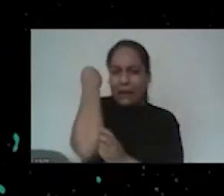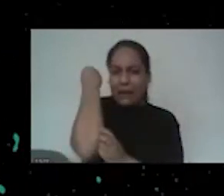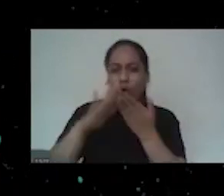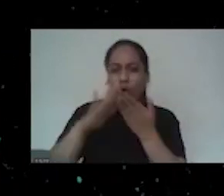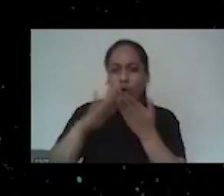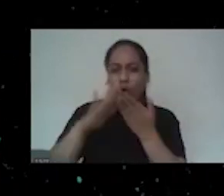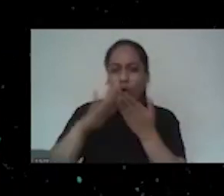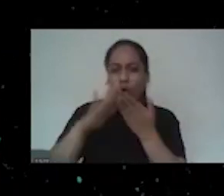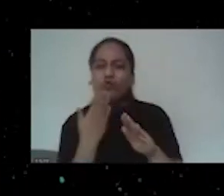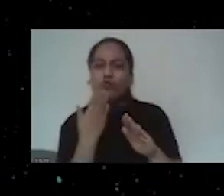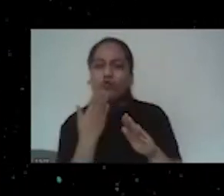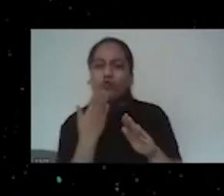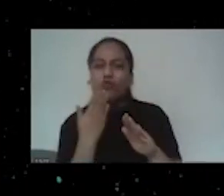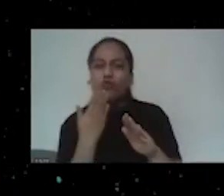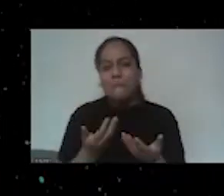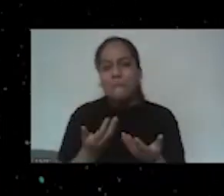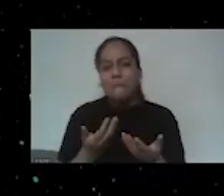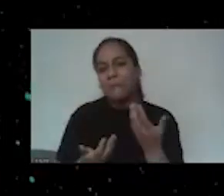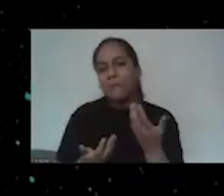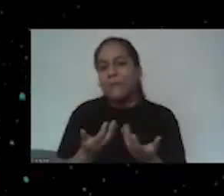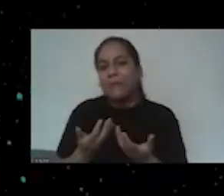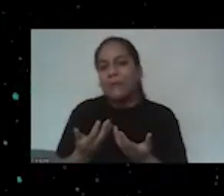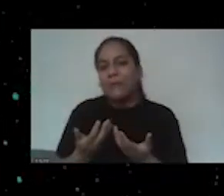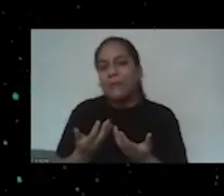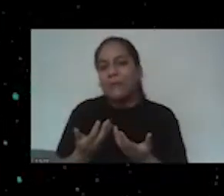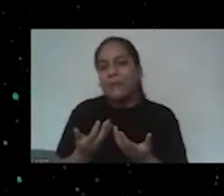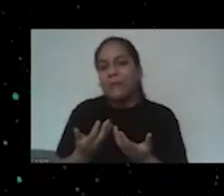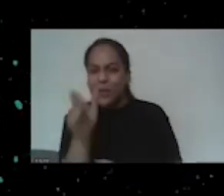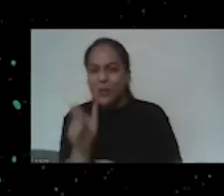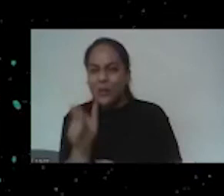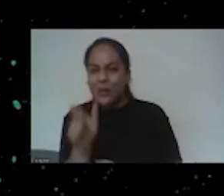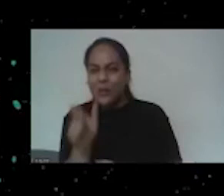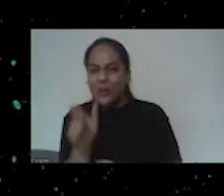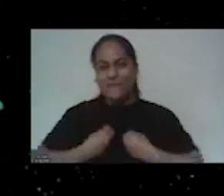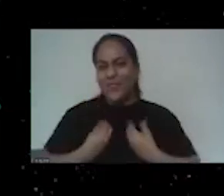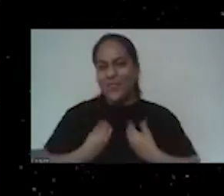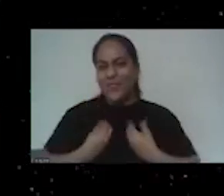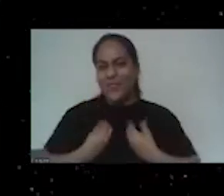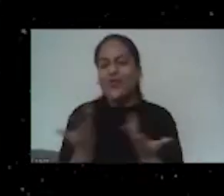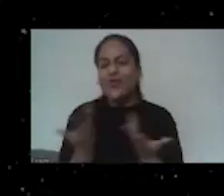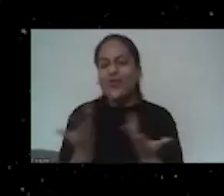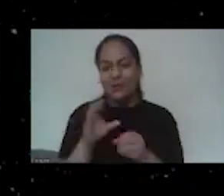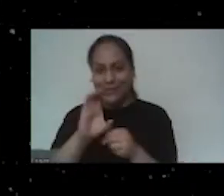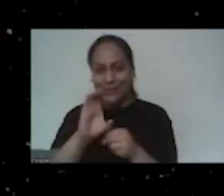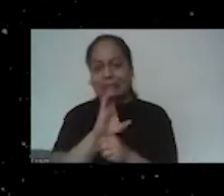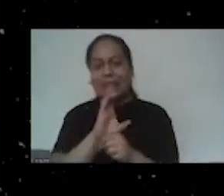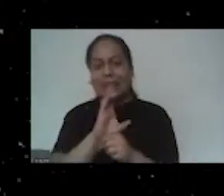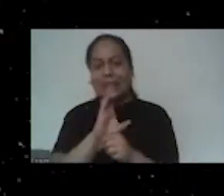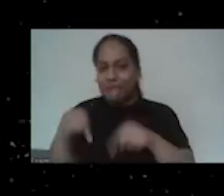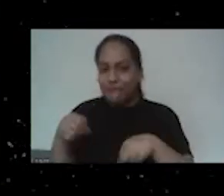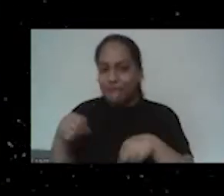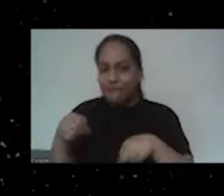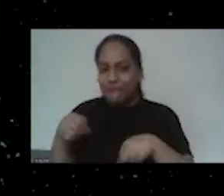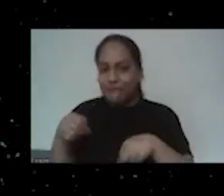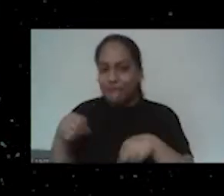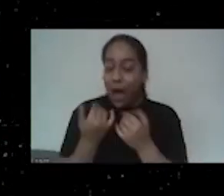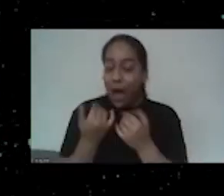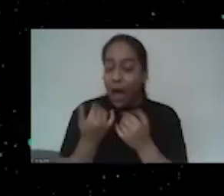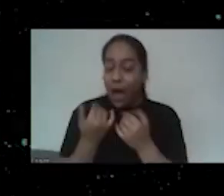uno como habitante de ciudad. Y en este momento también estoy en